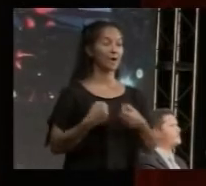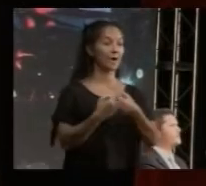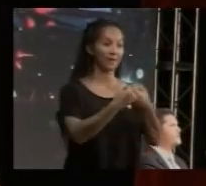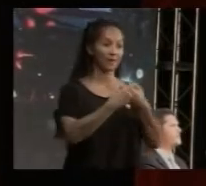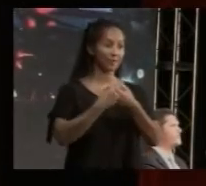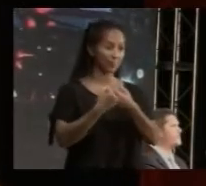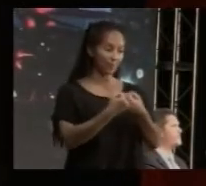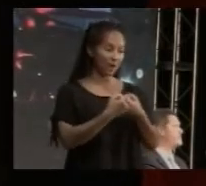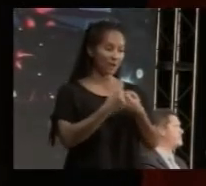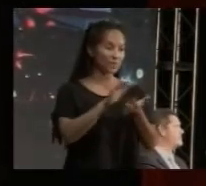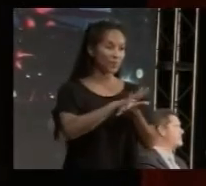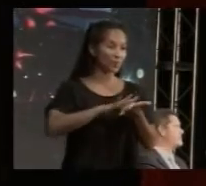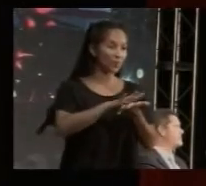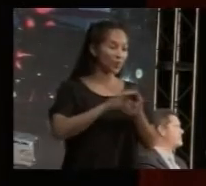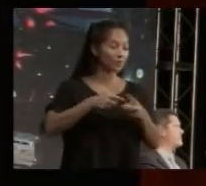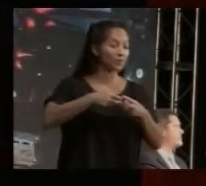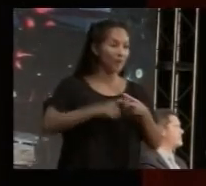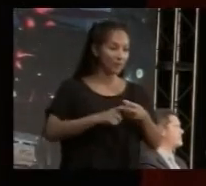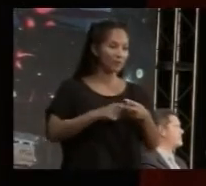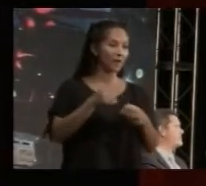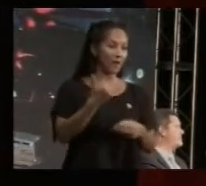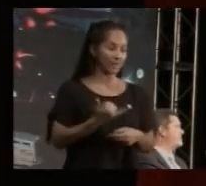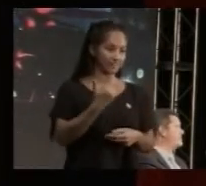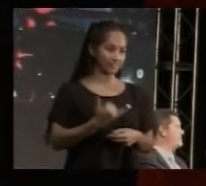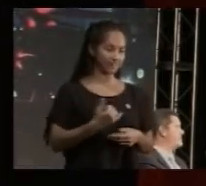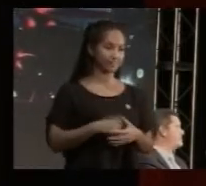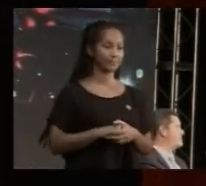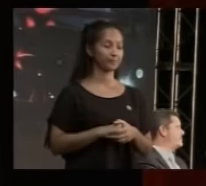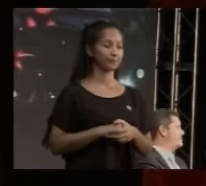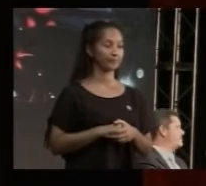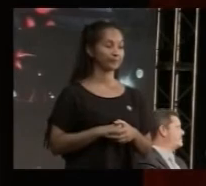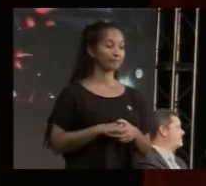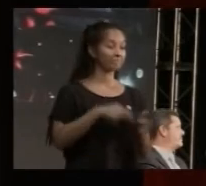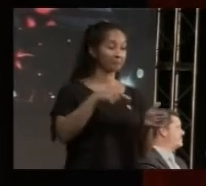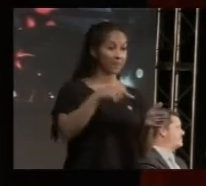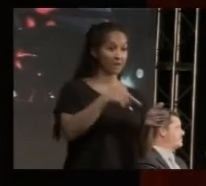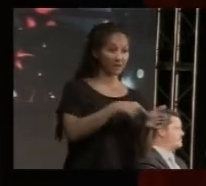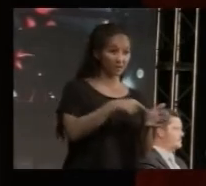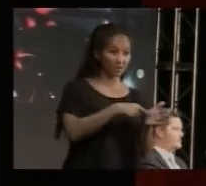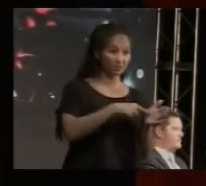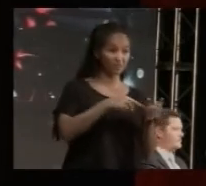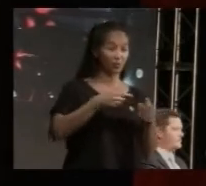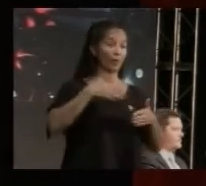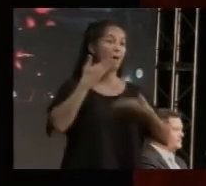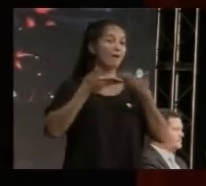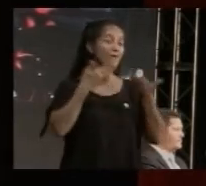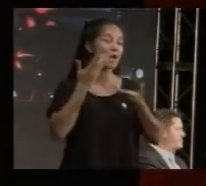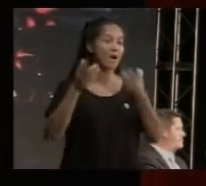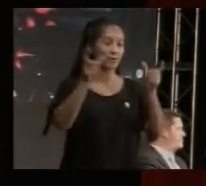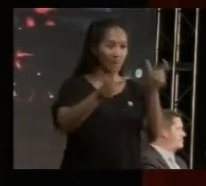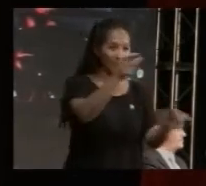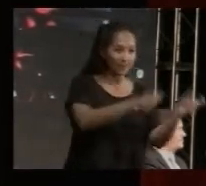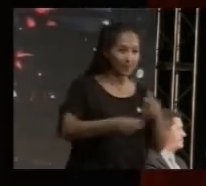mostrado y la única solución técnica posible hasta ahora. Esto no significa, insisto, que hablemos con los vecinos que han